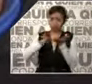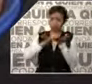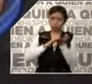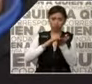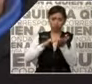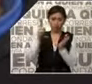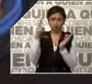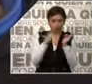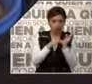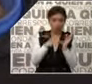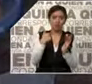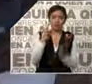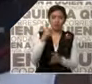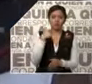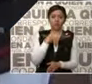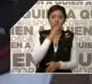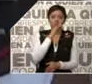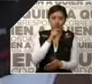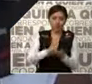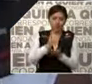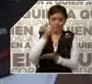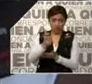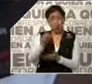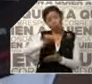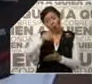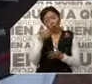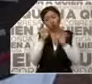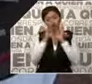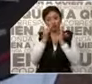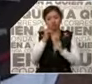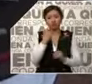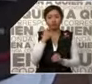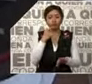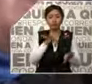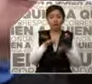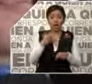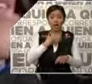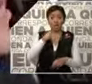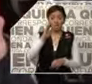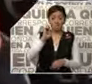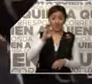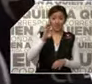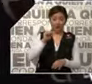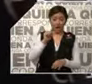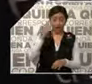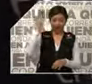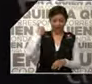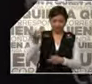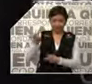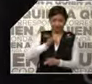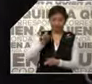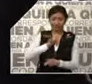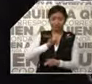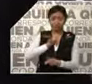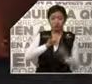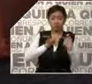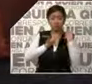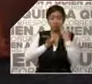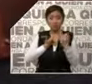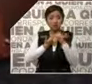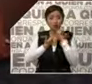esos 2,000, pero no podemos. Su otra manera de salir adelante era con una beca que dejaron de recibir hace tiempo, a pesar